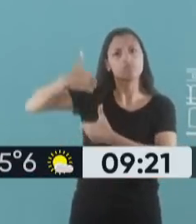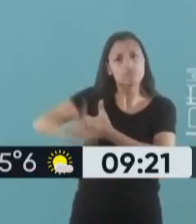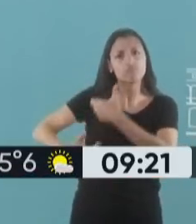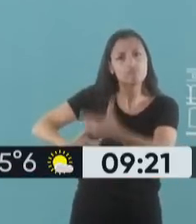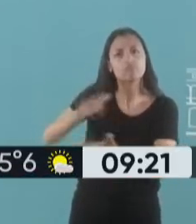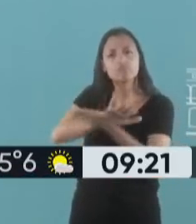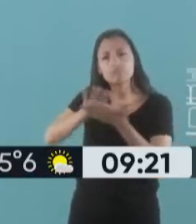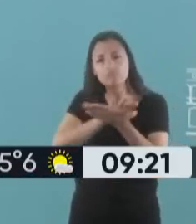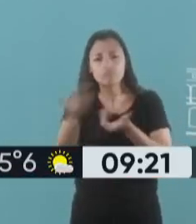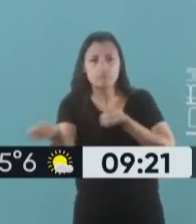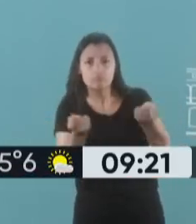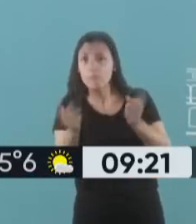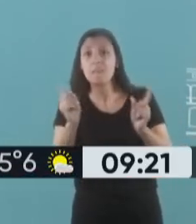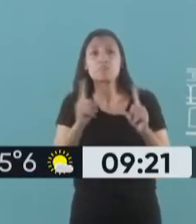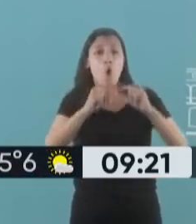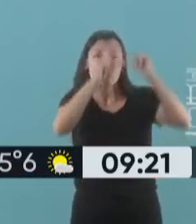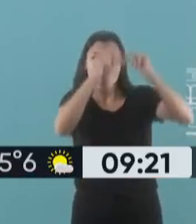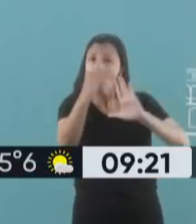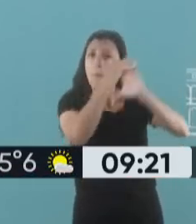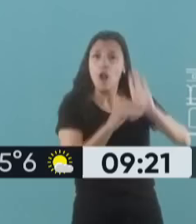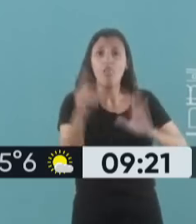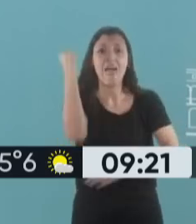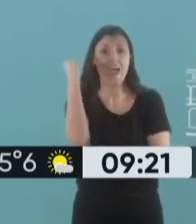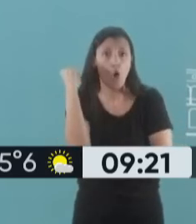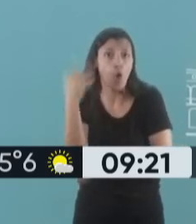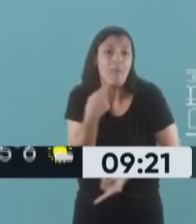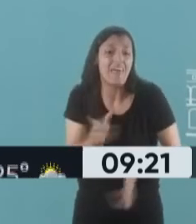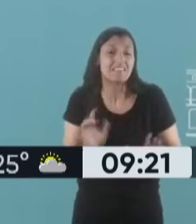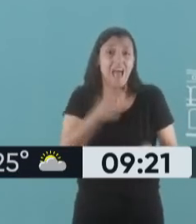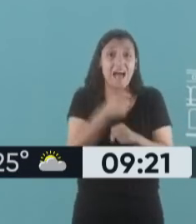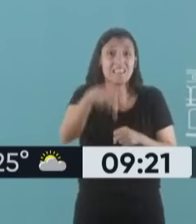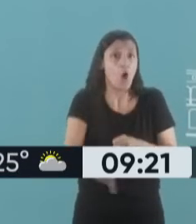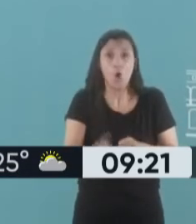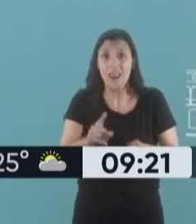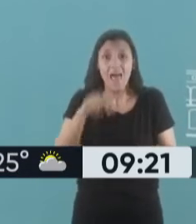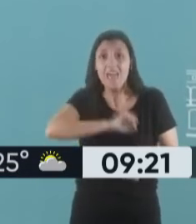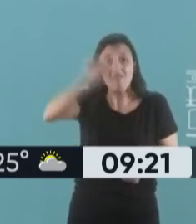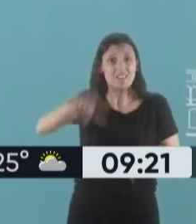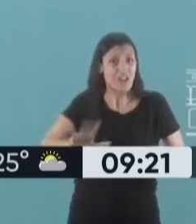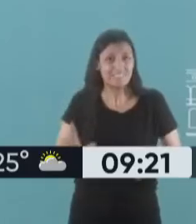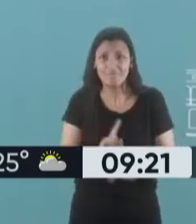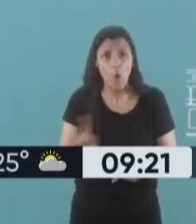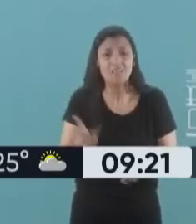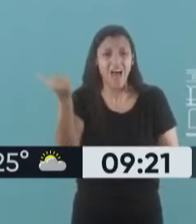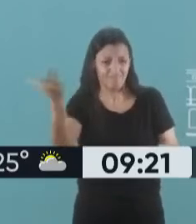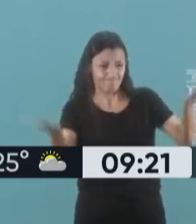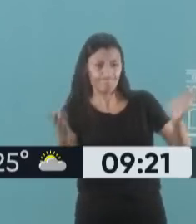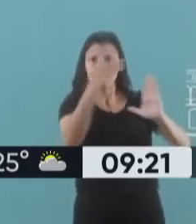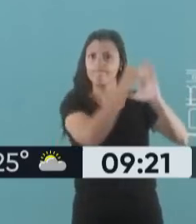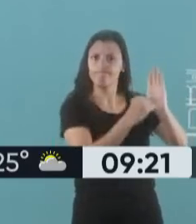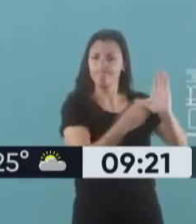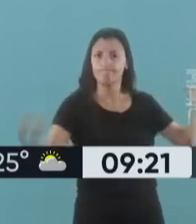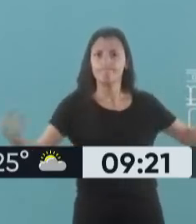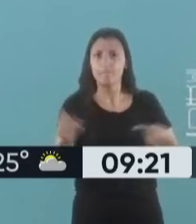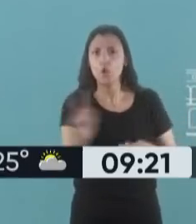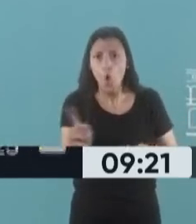sosteniendo los números de la macroeconomía, que hoy por hoy no indican que tuviera que haber estos niveles de inflación, porque las diferentes variables están